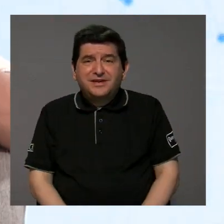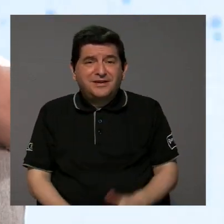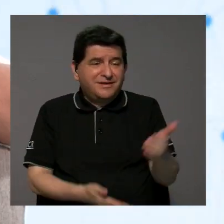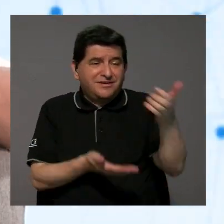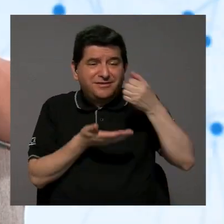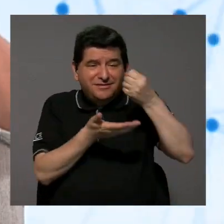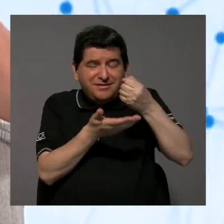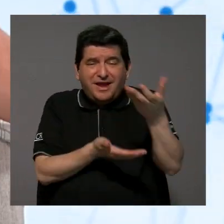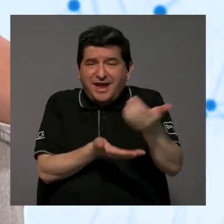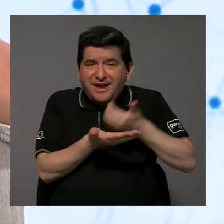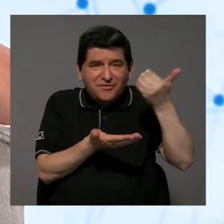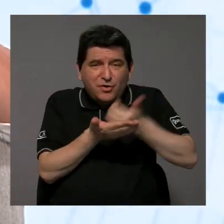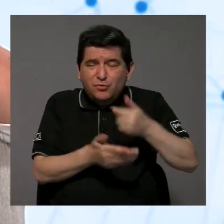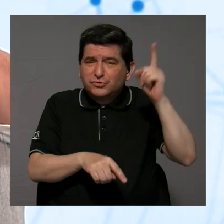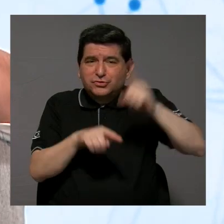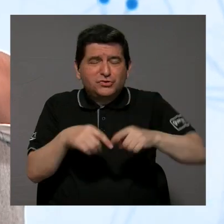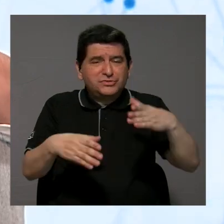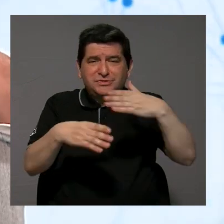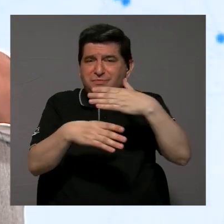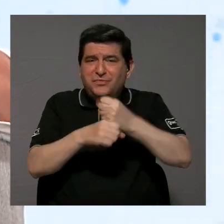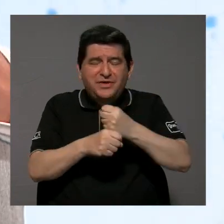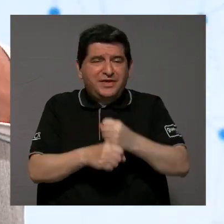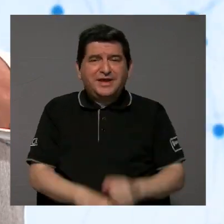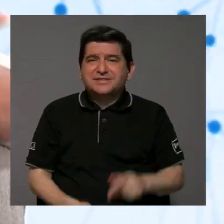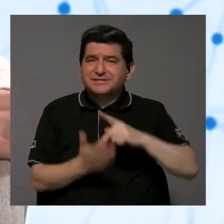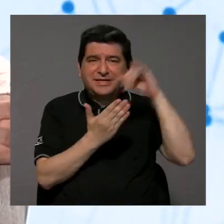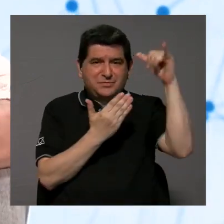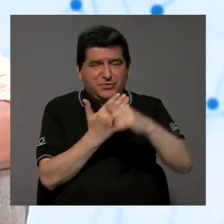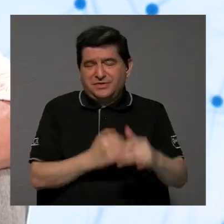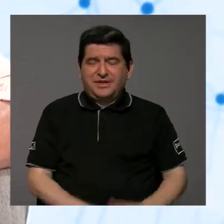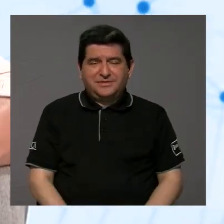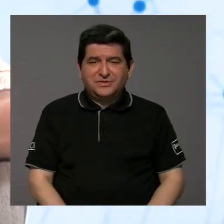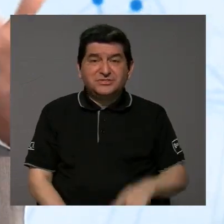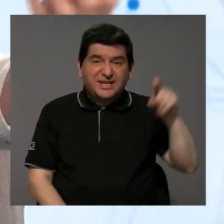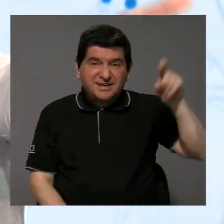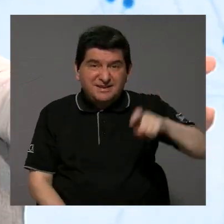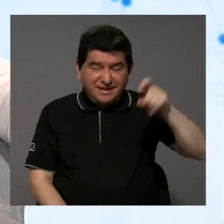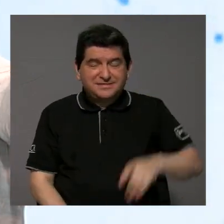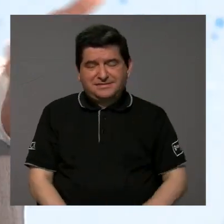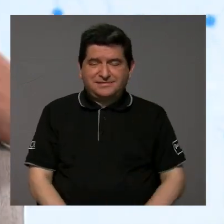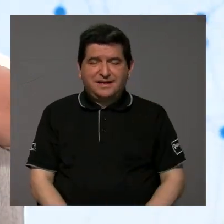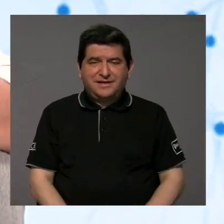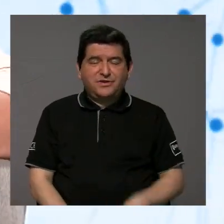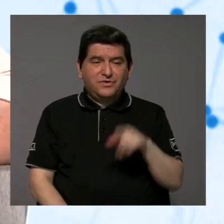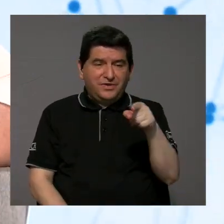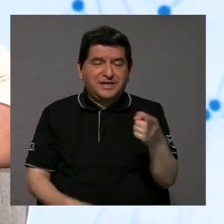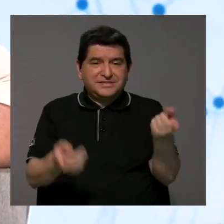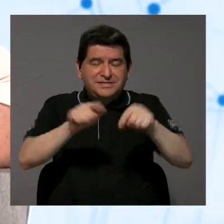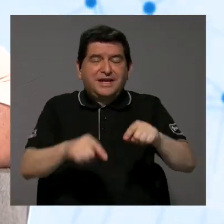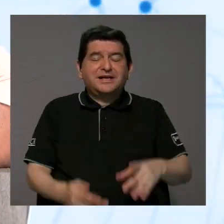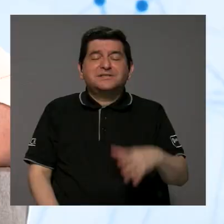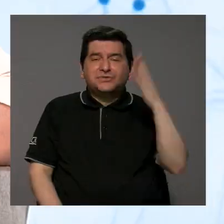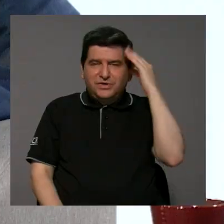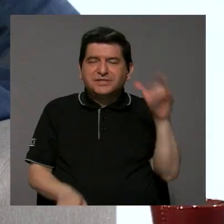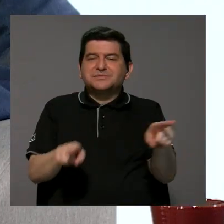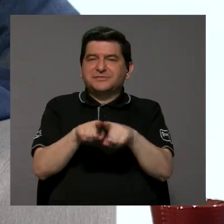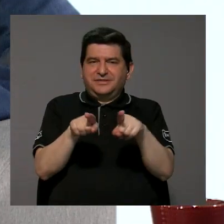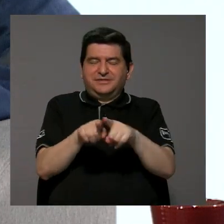hacer chocolate. El cacao no, por sí solo no se transforma en chocolate, o sea que se necesita cacao y también se necesita